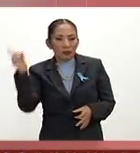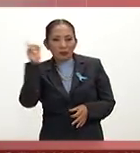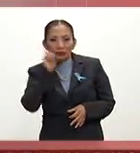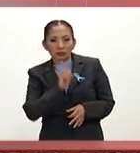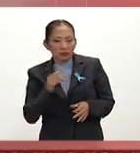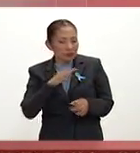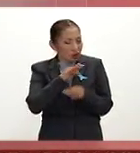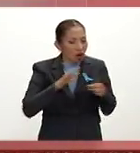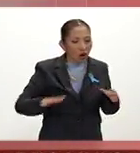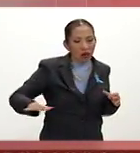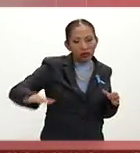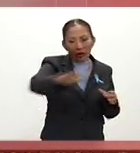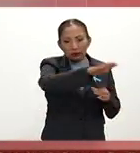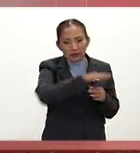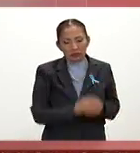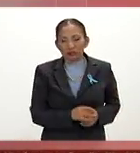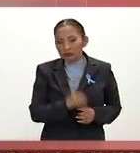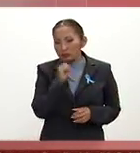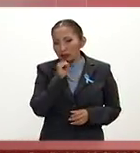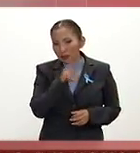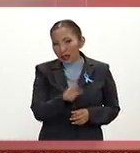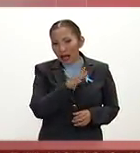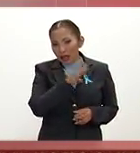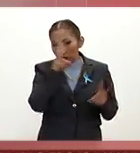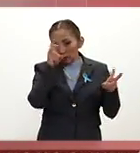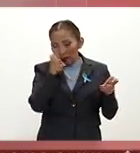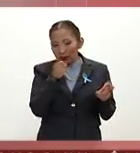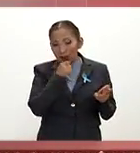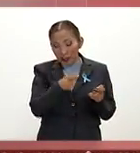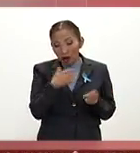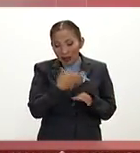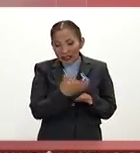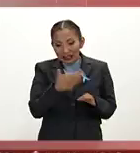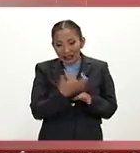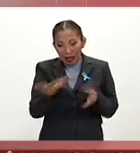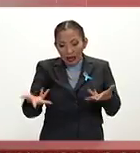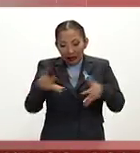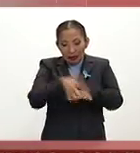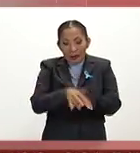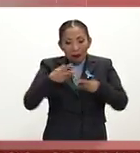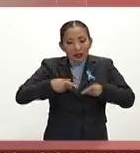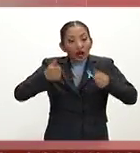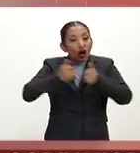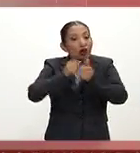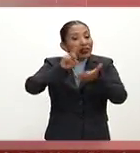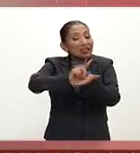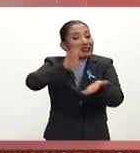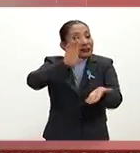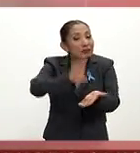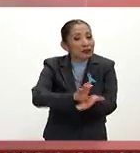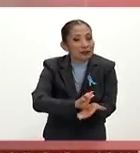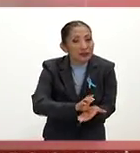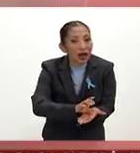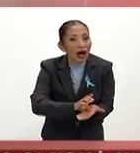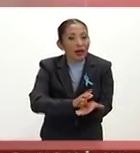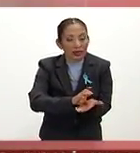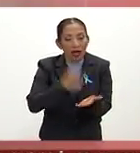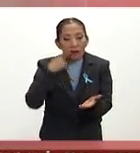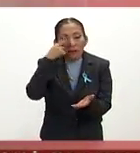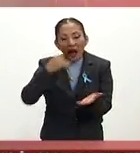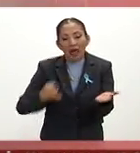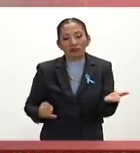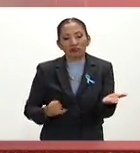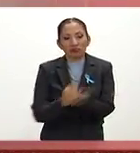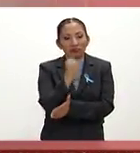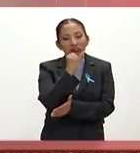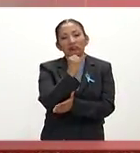las personas de la sociedad. Incluso hay un tema que también estoy manejando, que es la inclusión de las personas con discapacidad en la toma de